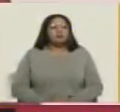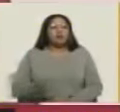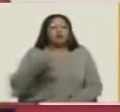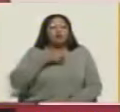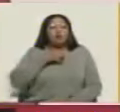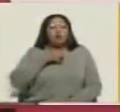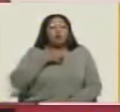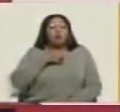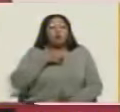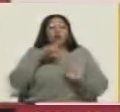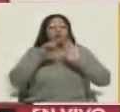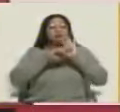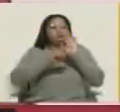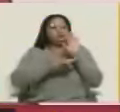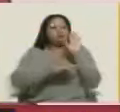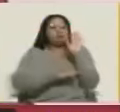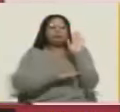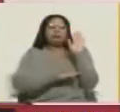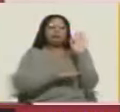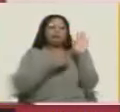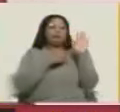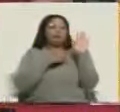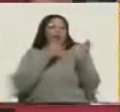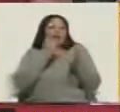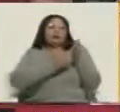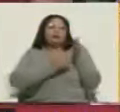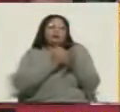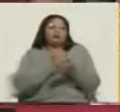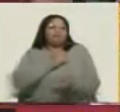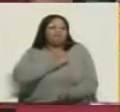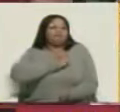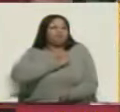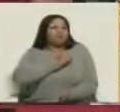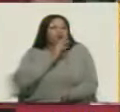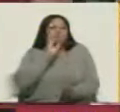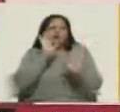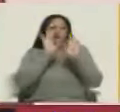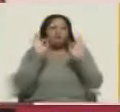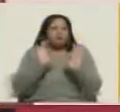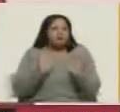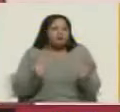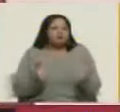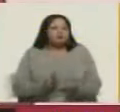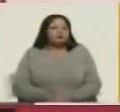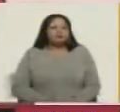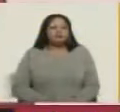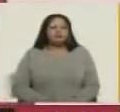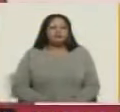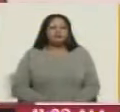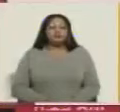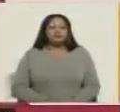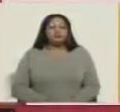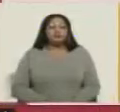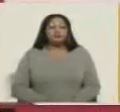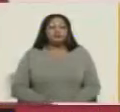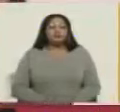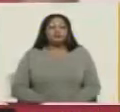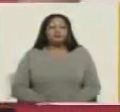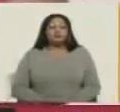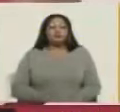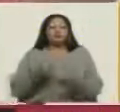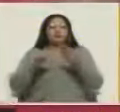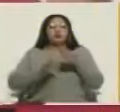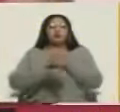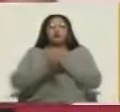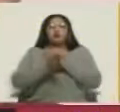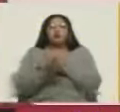El que no cumple con los requisitos no puede inscribirse. No hay forma ni manera de inscribirse. Lo demás es seguir